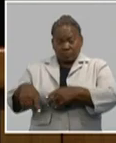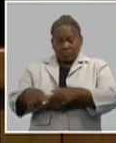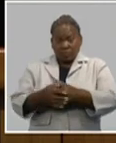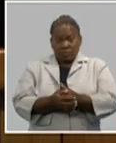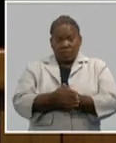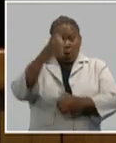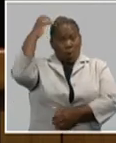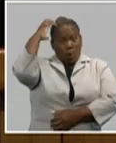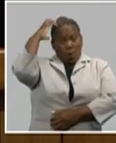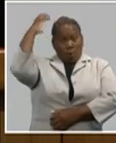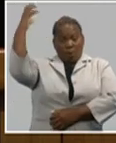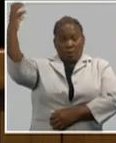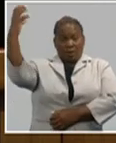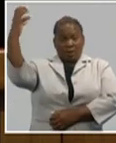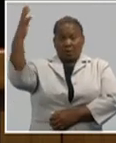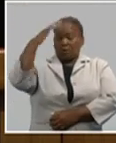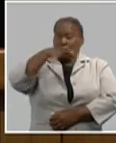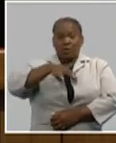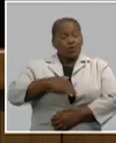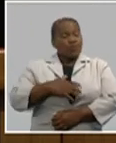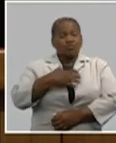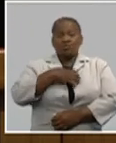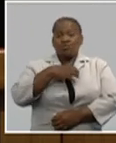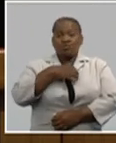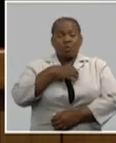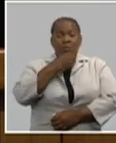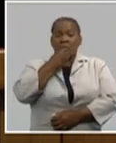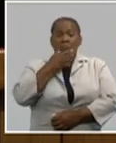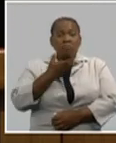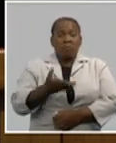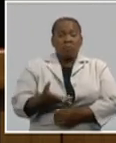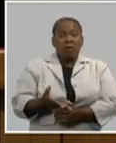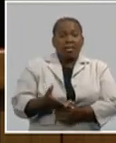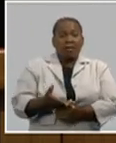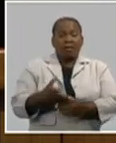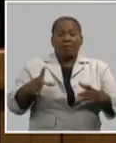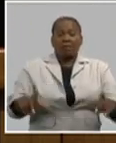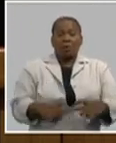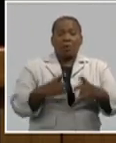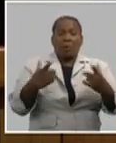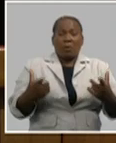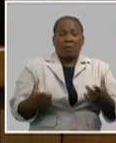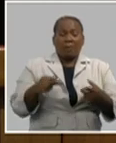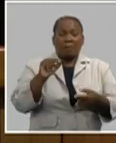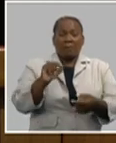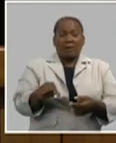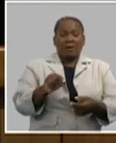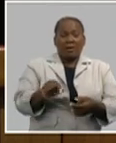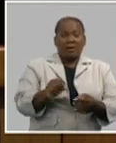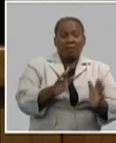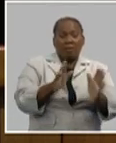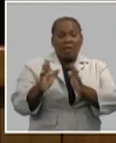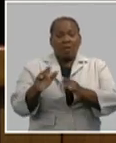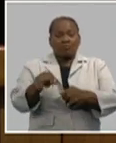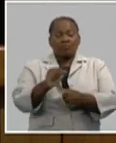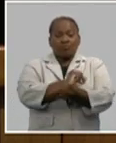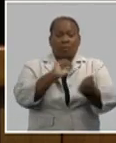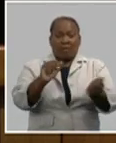los gobiernos no tienen siquiera la capacidad de hacer cumplir sus prerrogativas